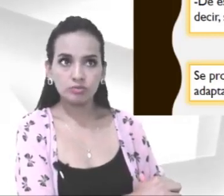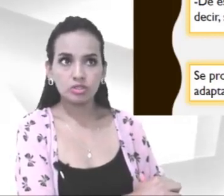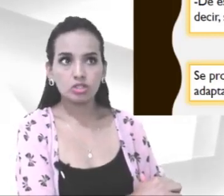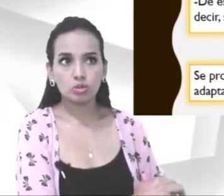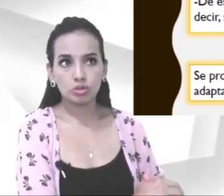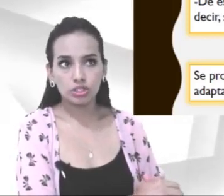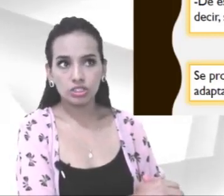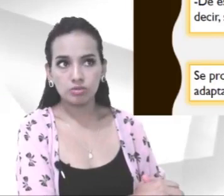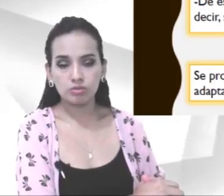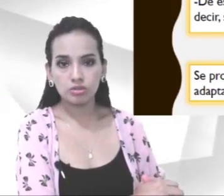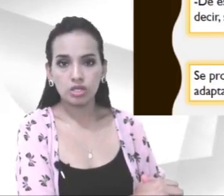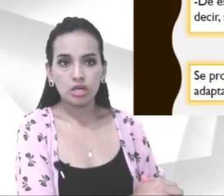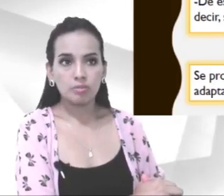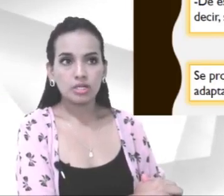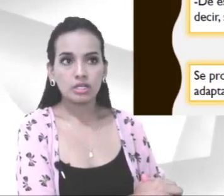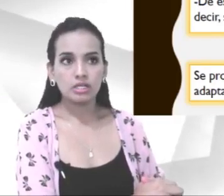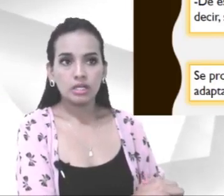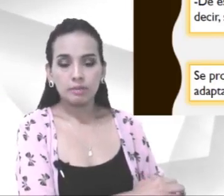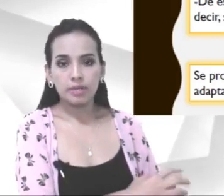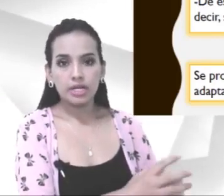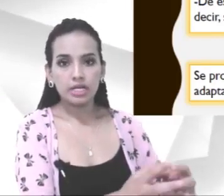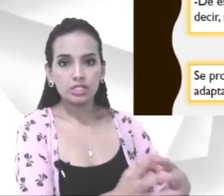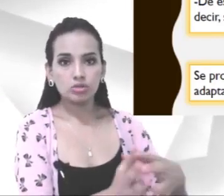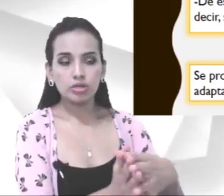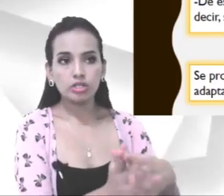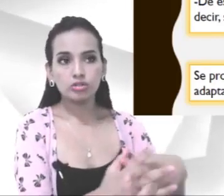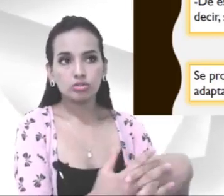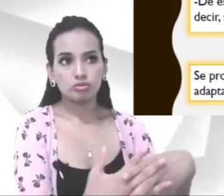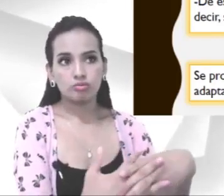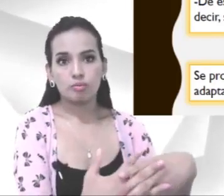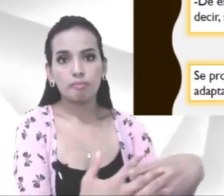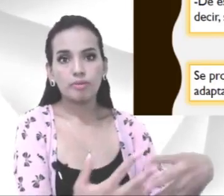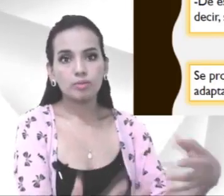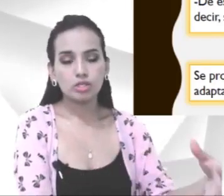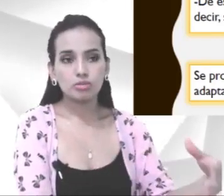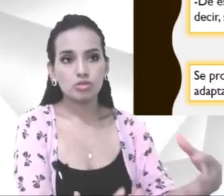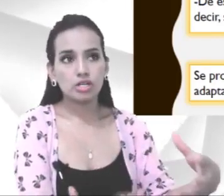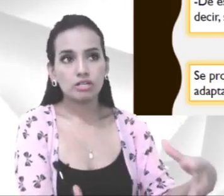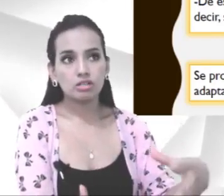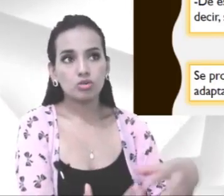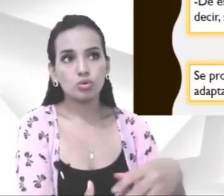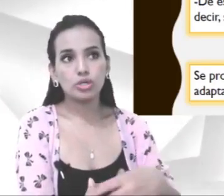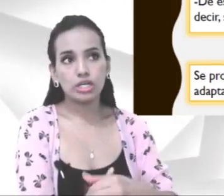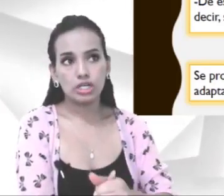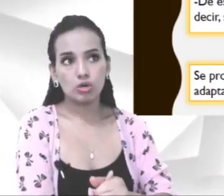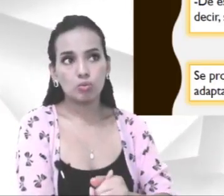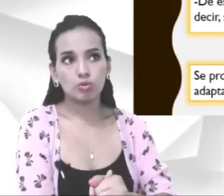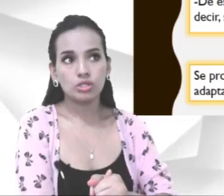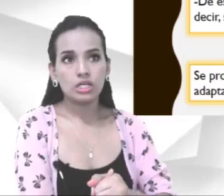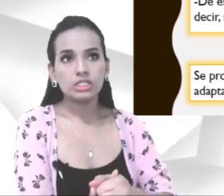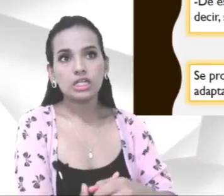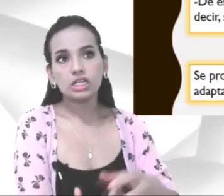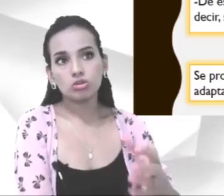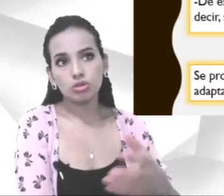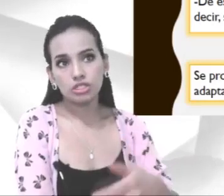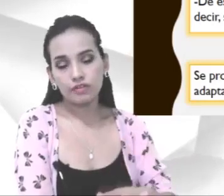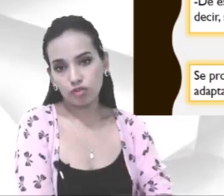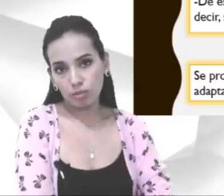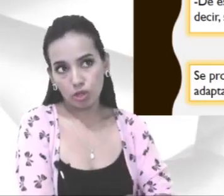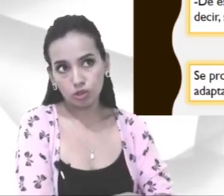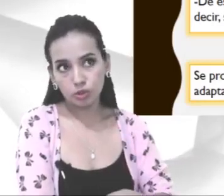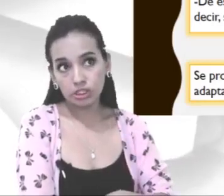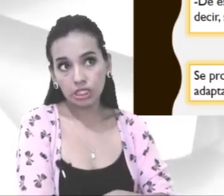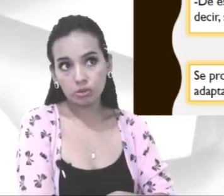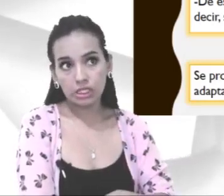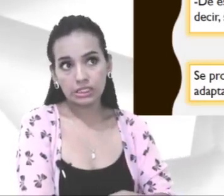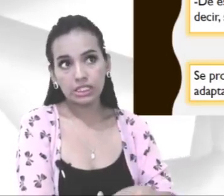de todos los seres vivos verdad para esto ellos vamos a mencionar que tienen un origen en común ya que todos están